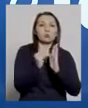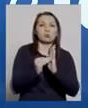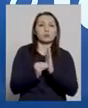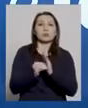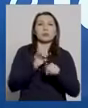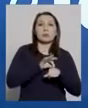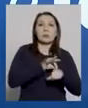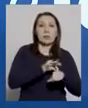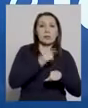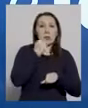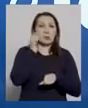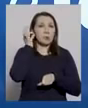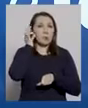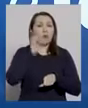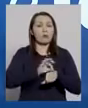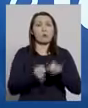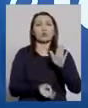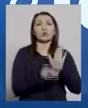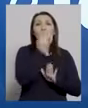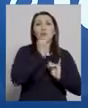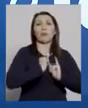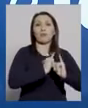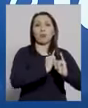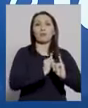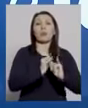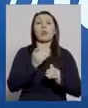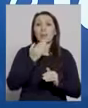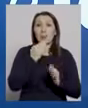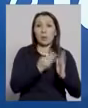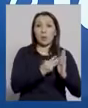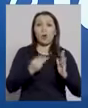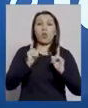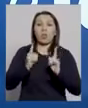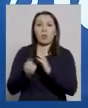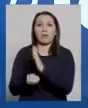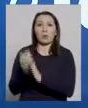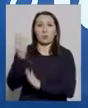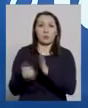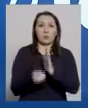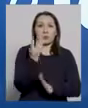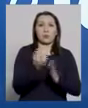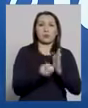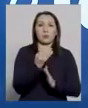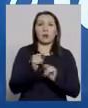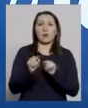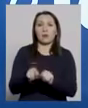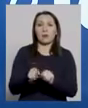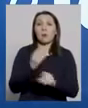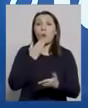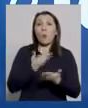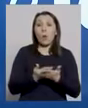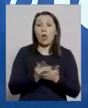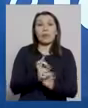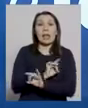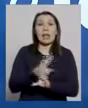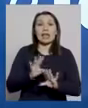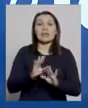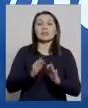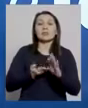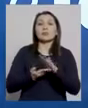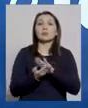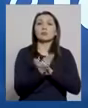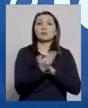las médicas y médicos en Chile, y además la plataforma debe ser actualizada una vez que se emite el